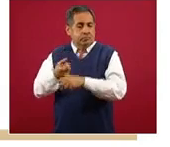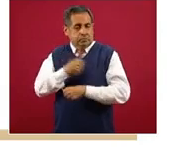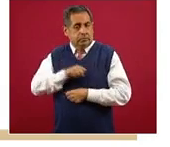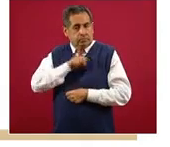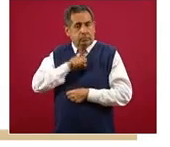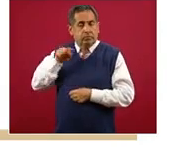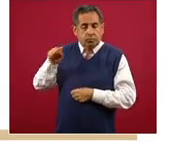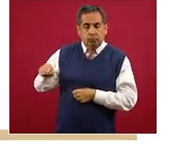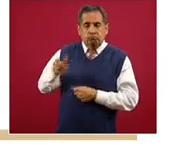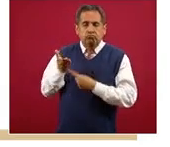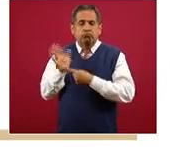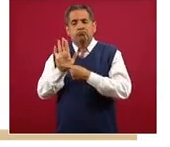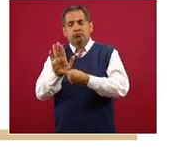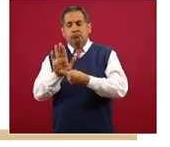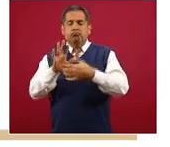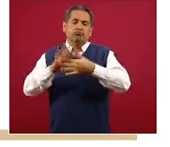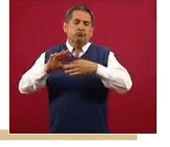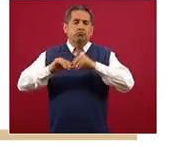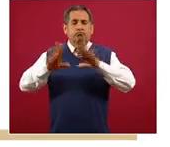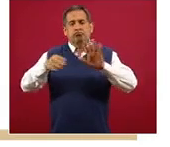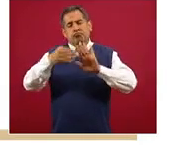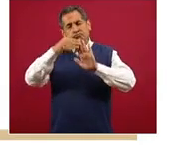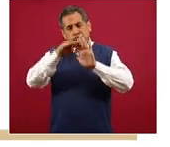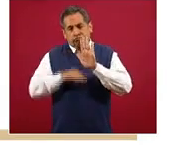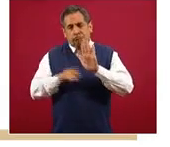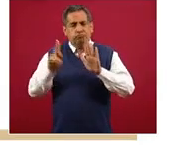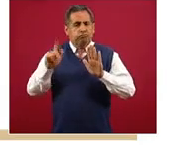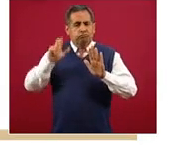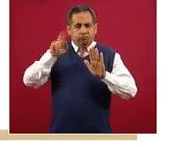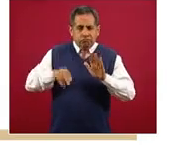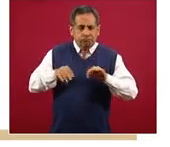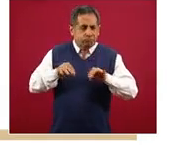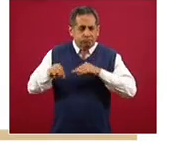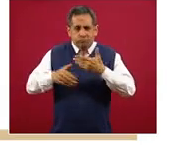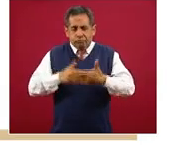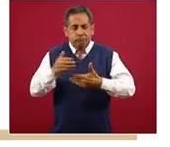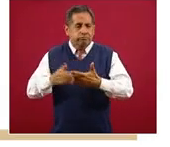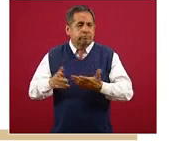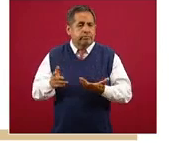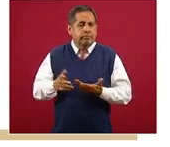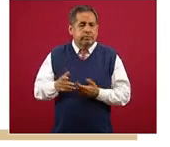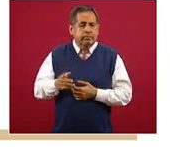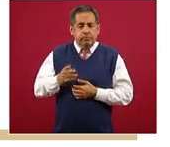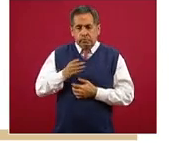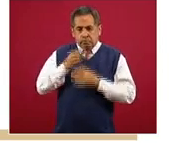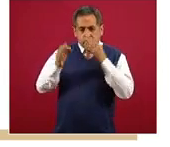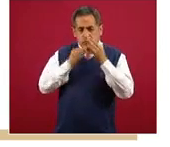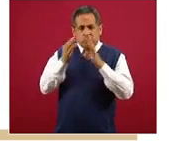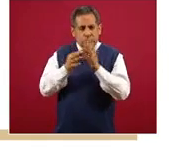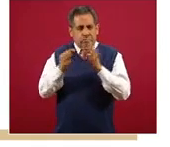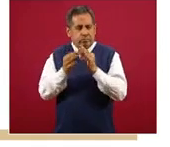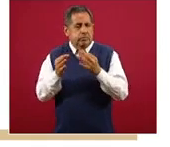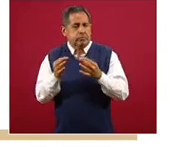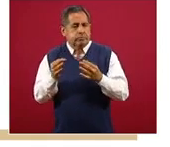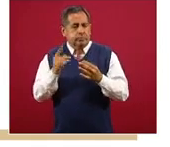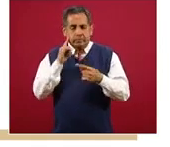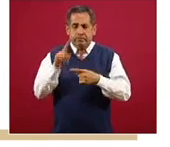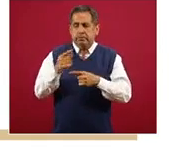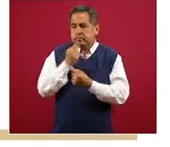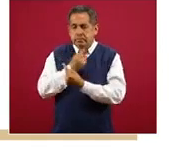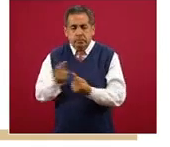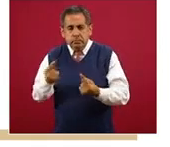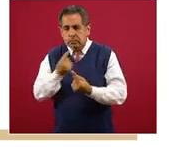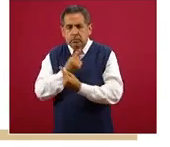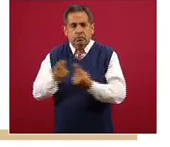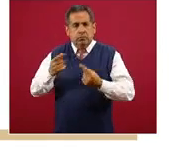Pública presentó la estrategia de la buena nutrición para niños y niñas